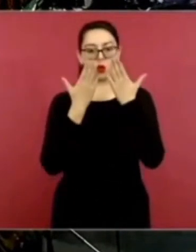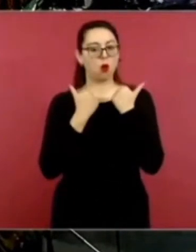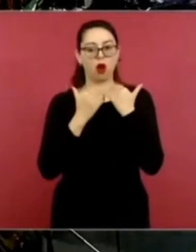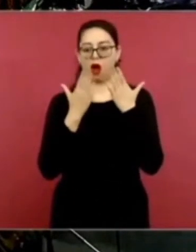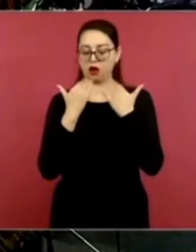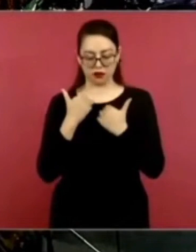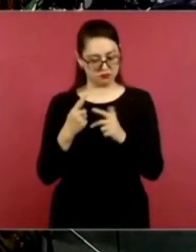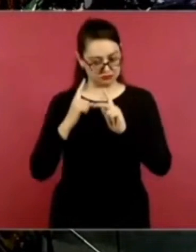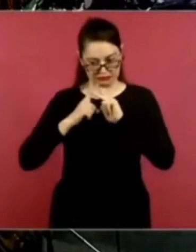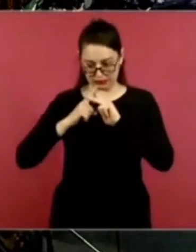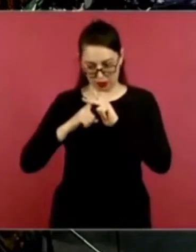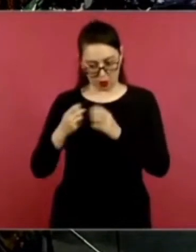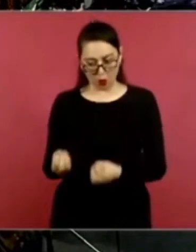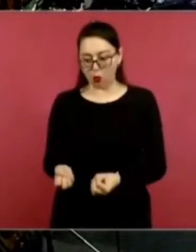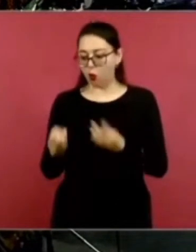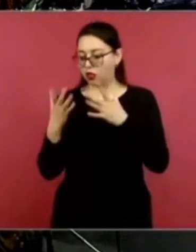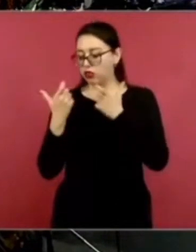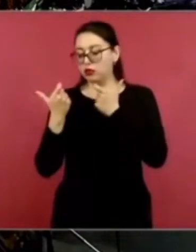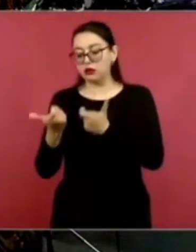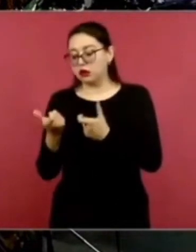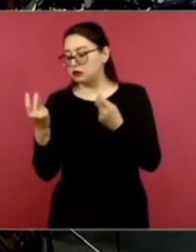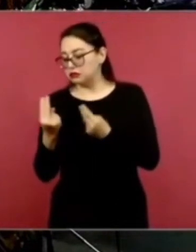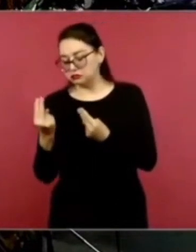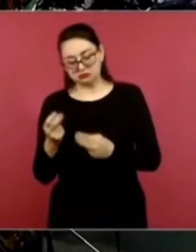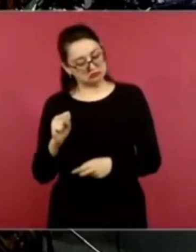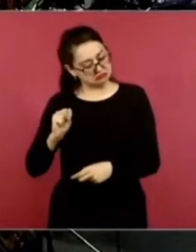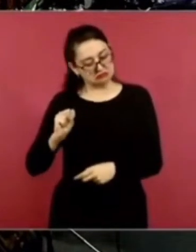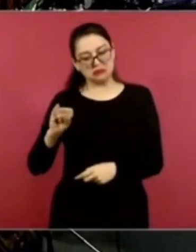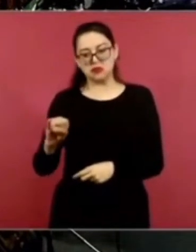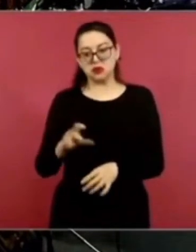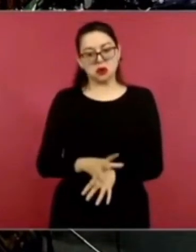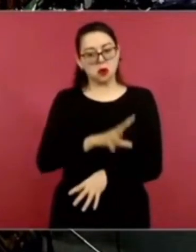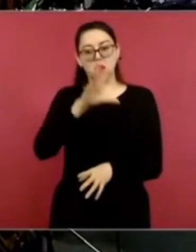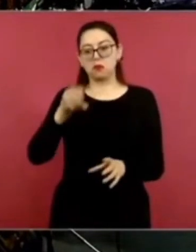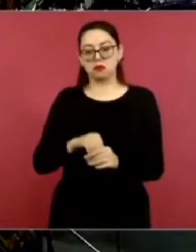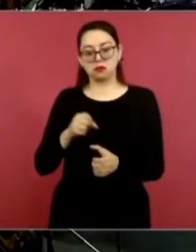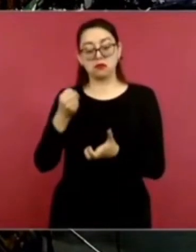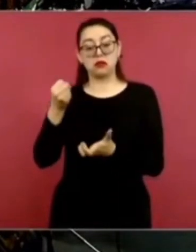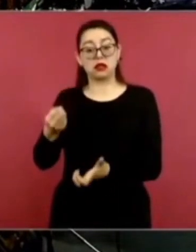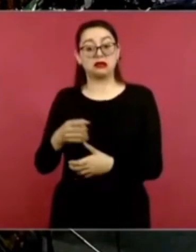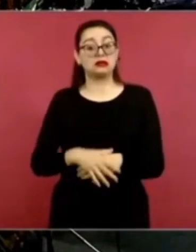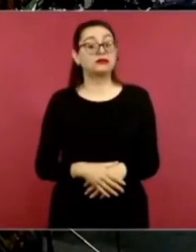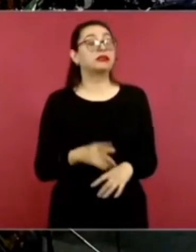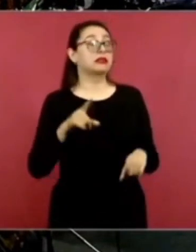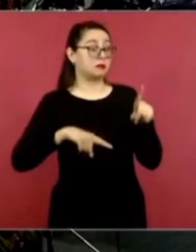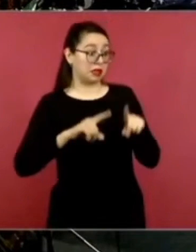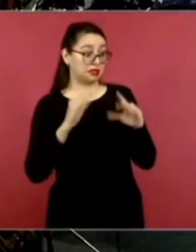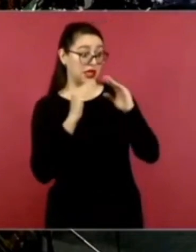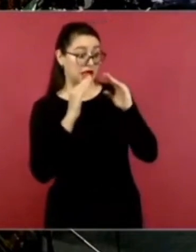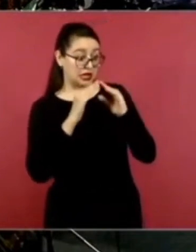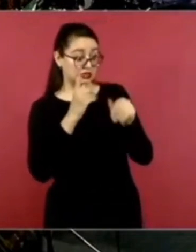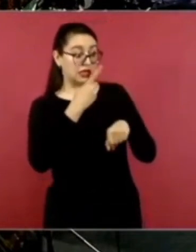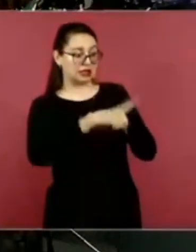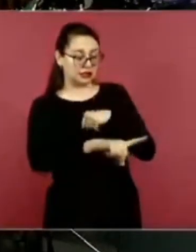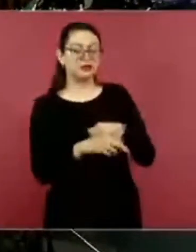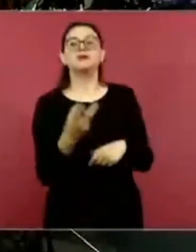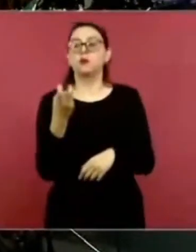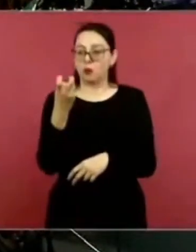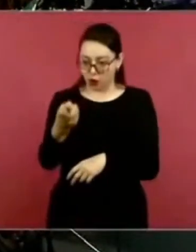se va a necesitar. Dependiendo, supongo, de los daños, ¿no?, de las casas. Por eso el